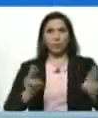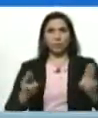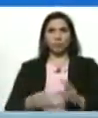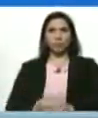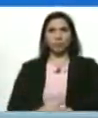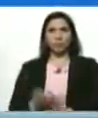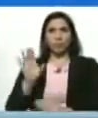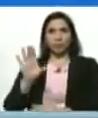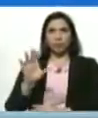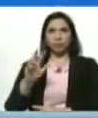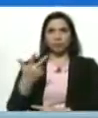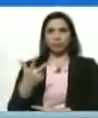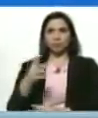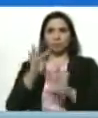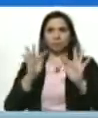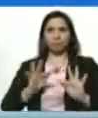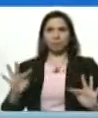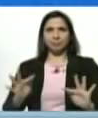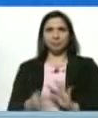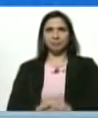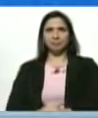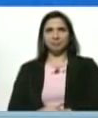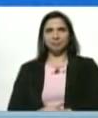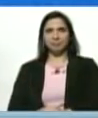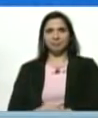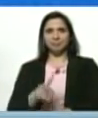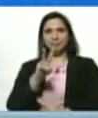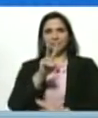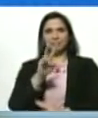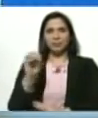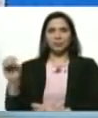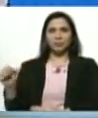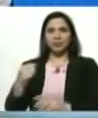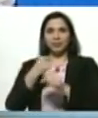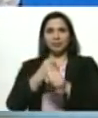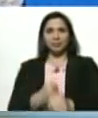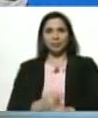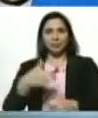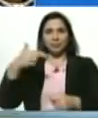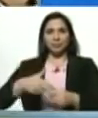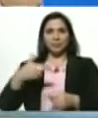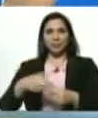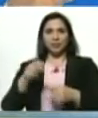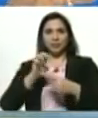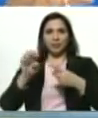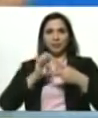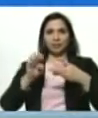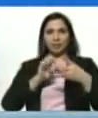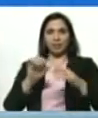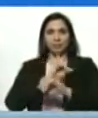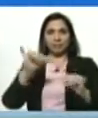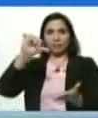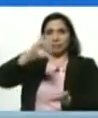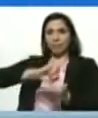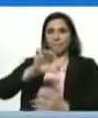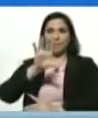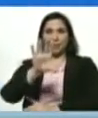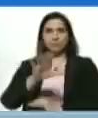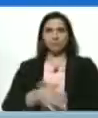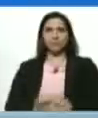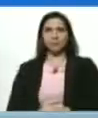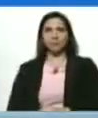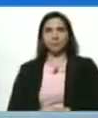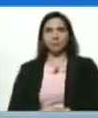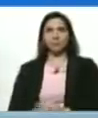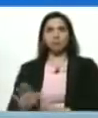país y la tercera modalidad 200 estaciones de gasolina estratégicamente ubicadas en el país que